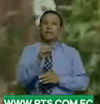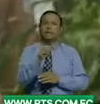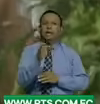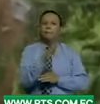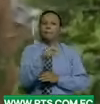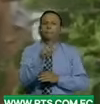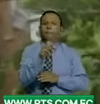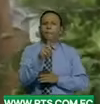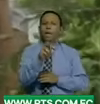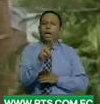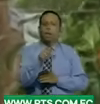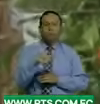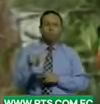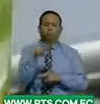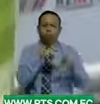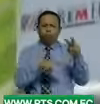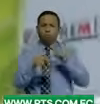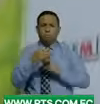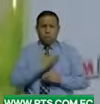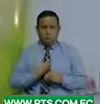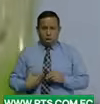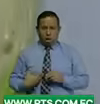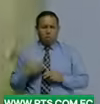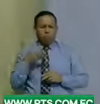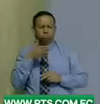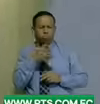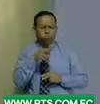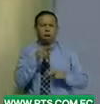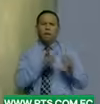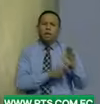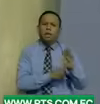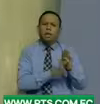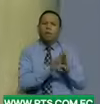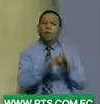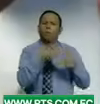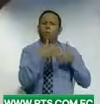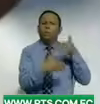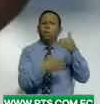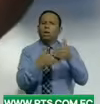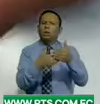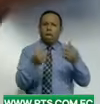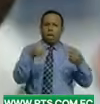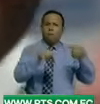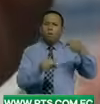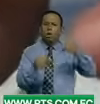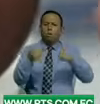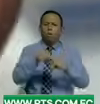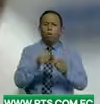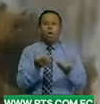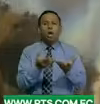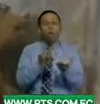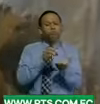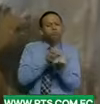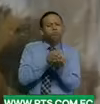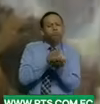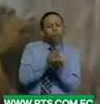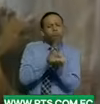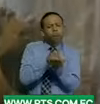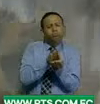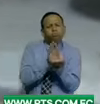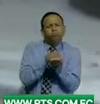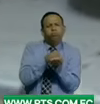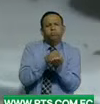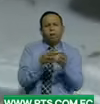primer mandatario observó el desarrollo del proceso de producción en laboratorio de semillas de concha, ostra, pepino de mar